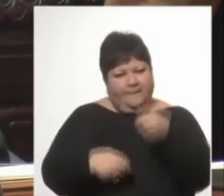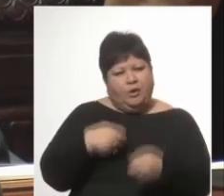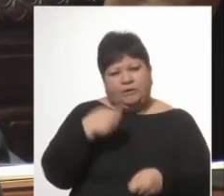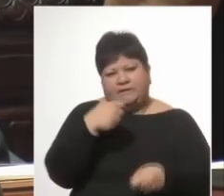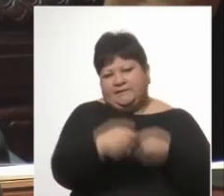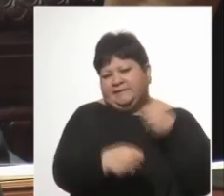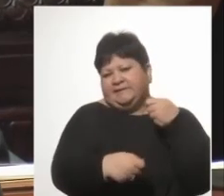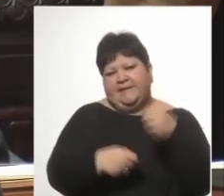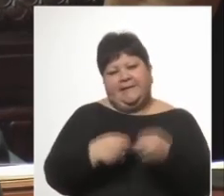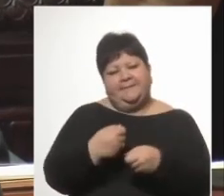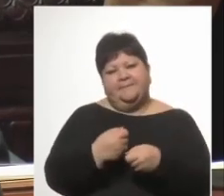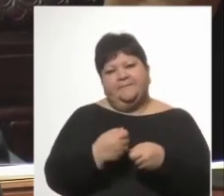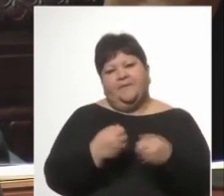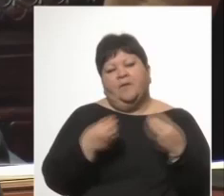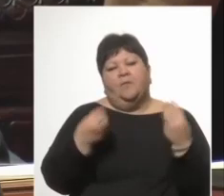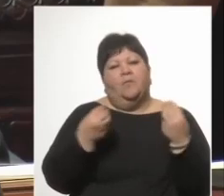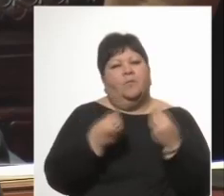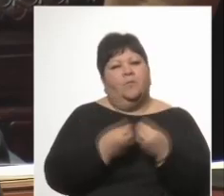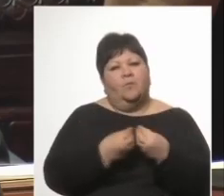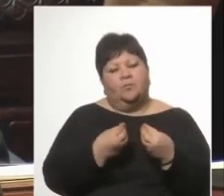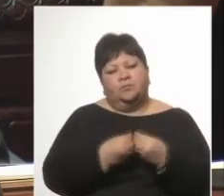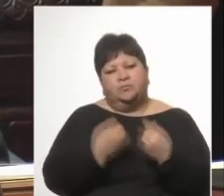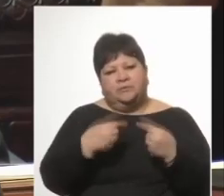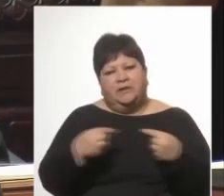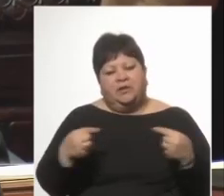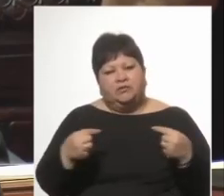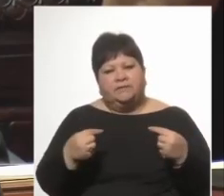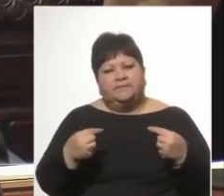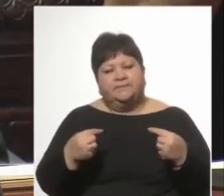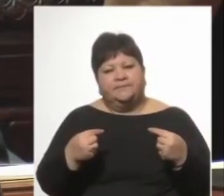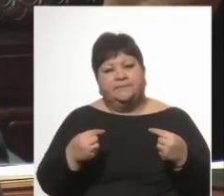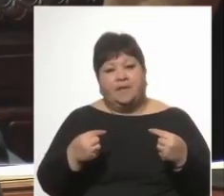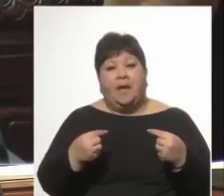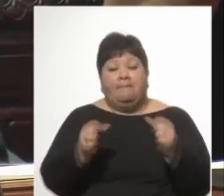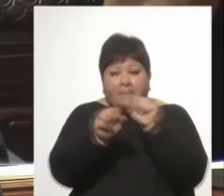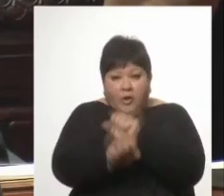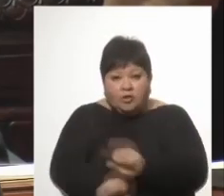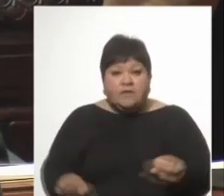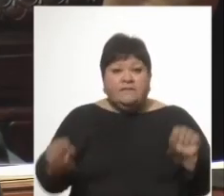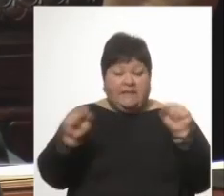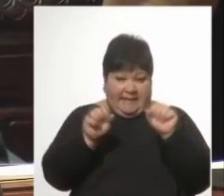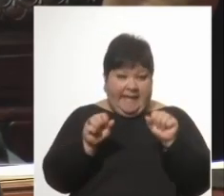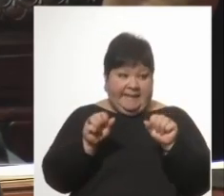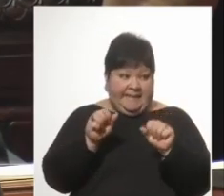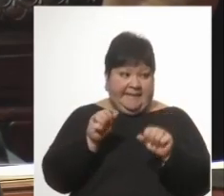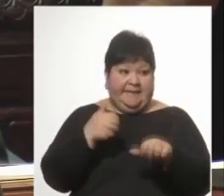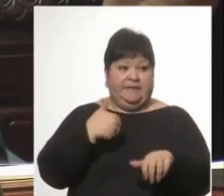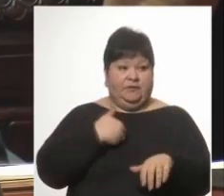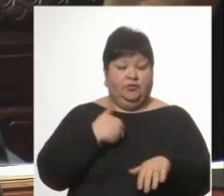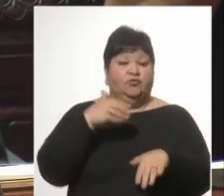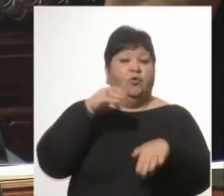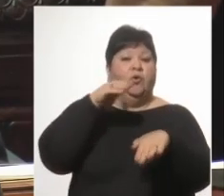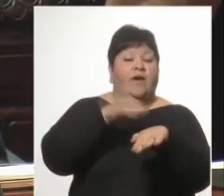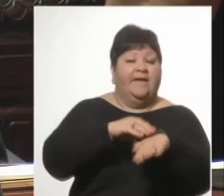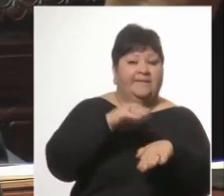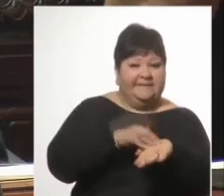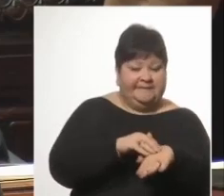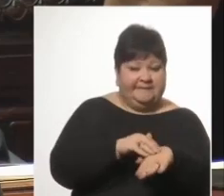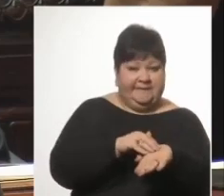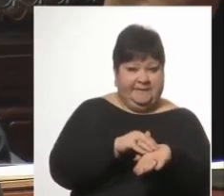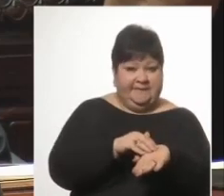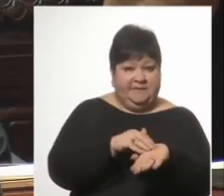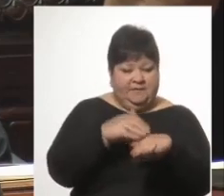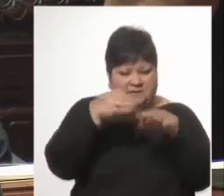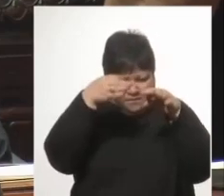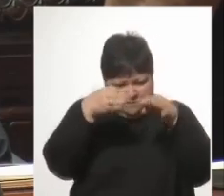llevan mucho más el peso a la posibilidad de que yo haya comunicado y no de que yo no haya comunicado, como